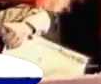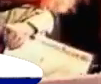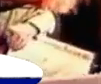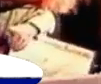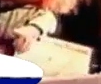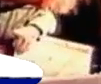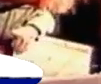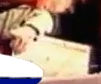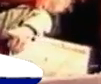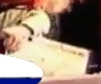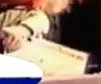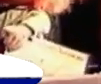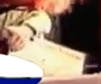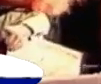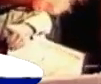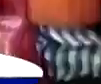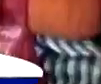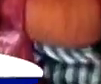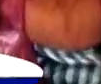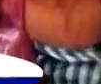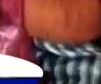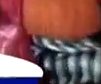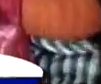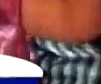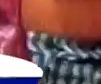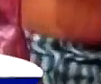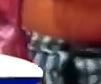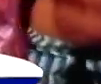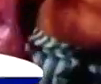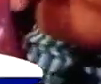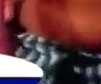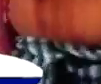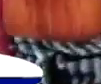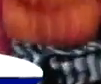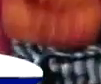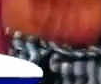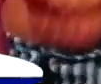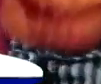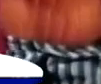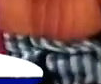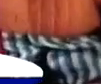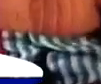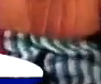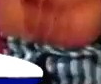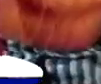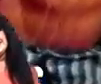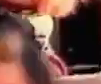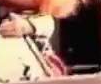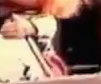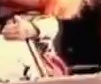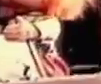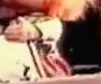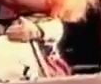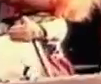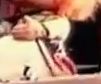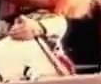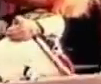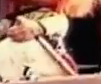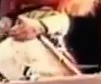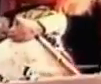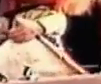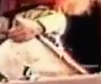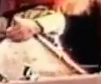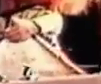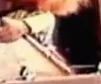uva. Gutenberg, personaje que conocerás en compañía de Toki. Donde se imprimen papeles. Yo